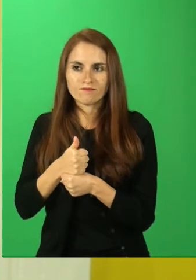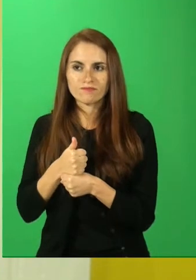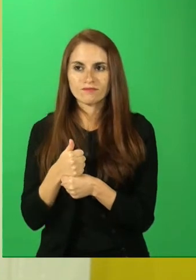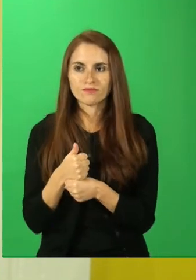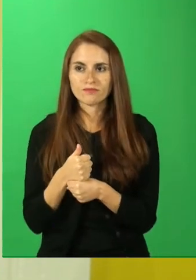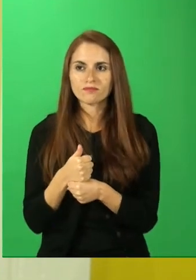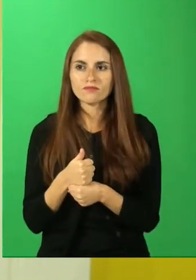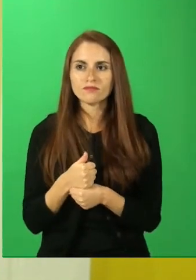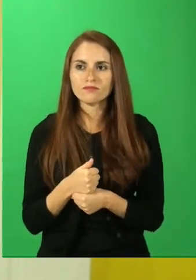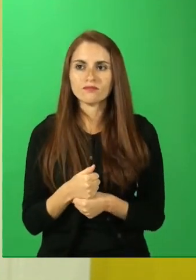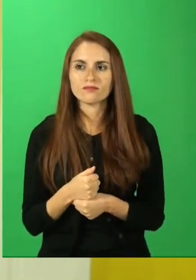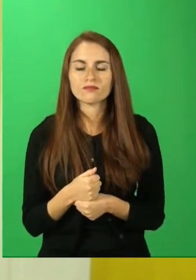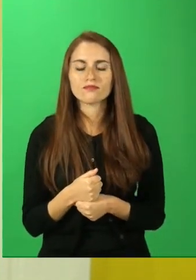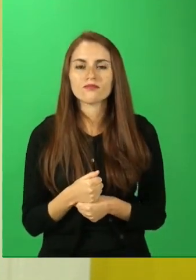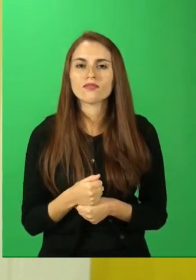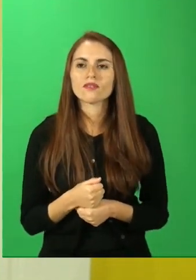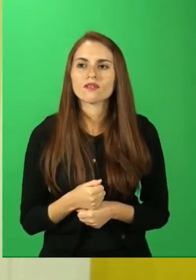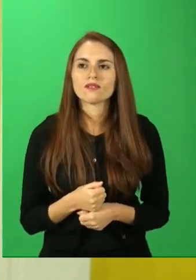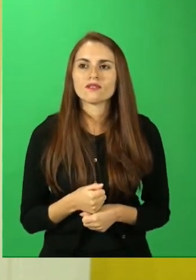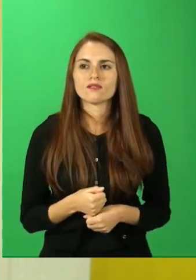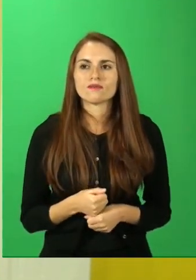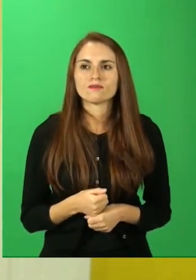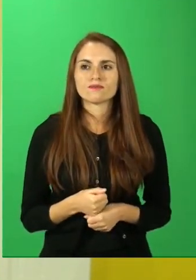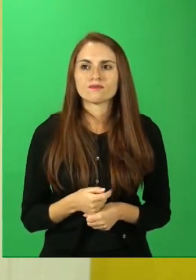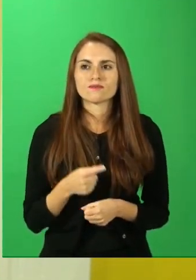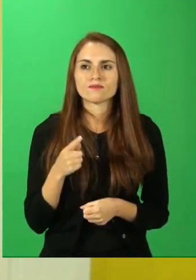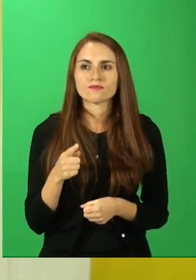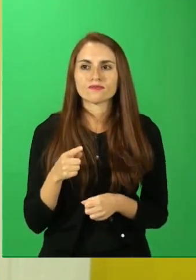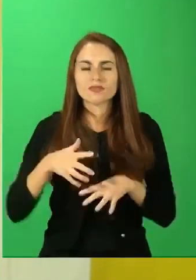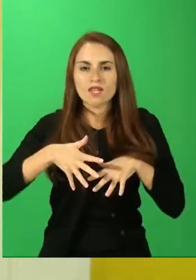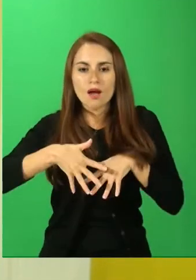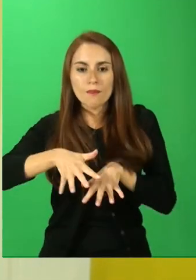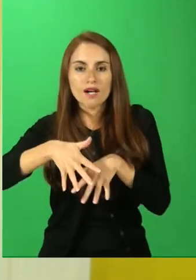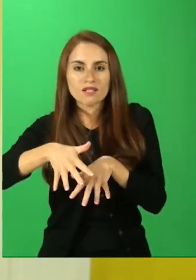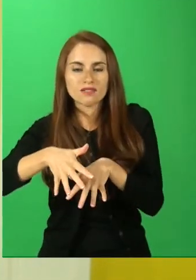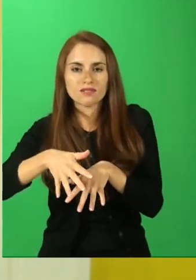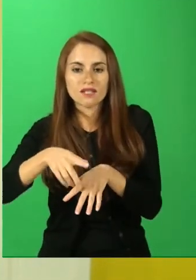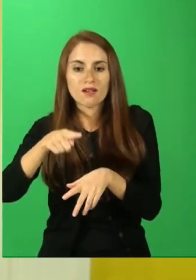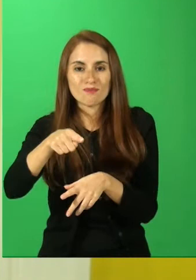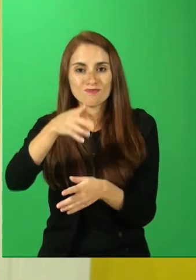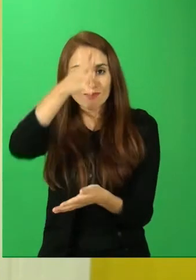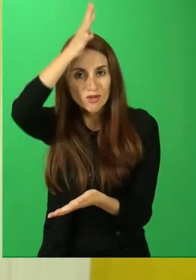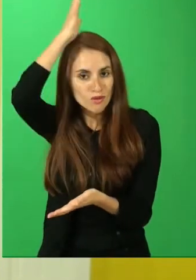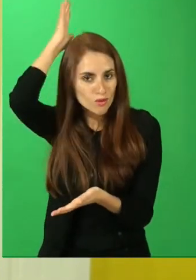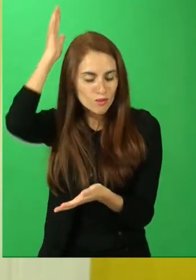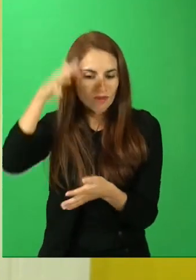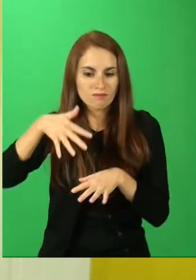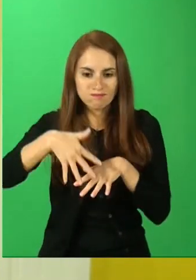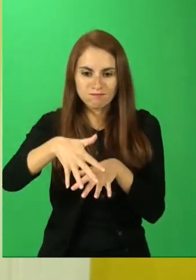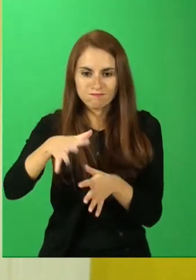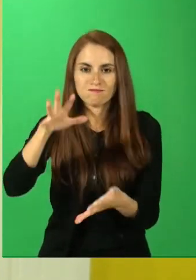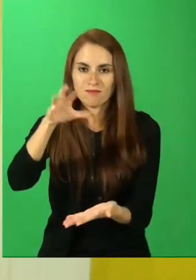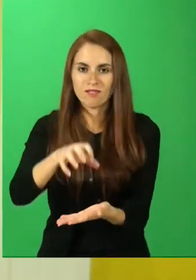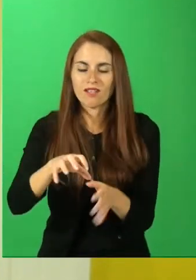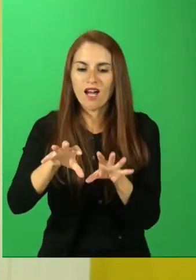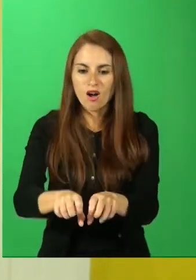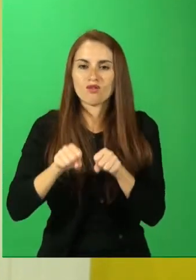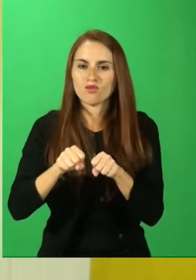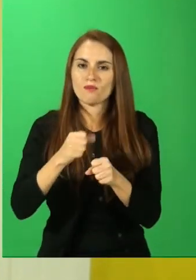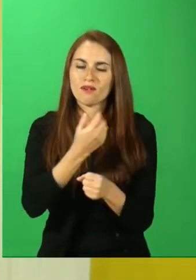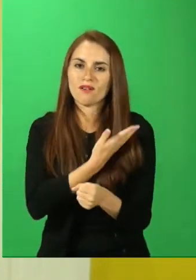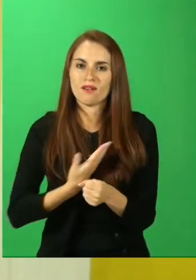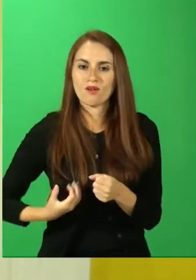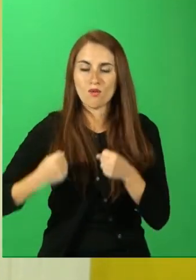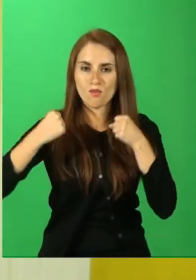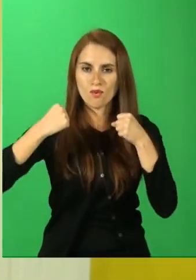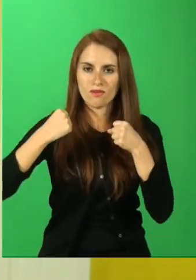rey de la época, Víctor Manuel III, en la famosa marcha sobre Roma. Y van a instaurar este régimen o este